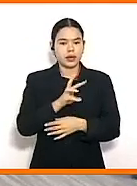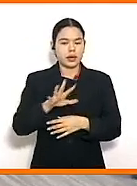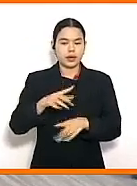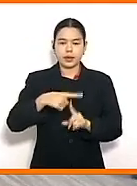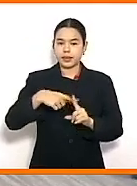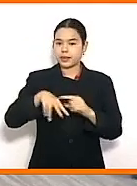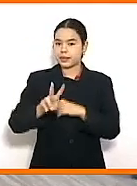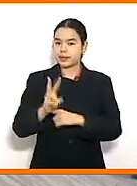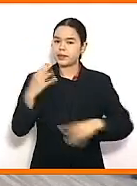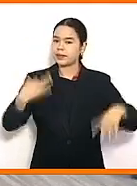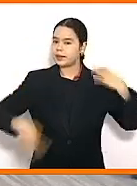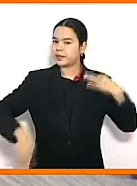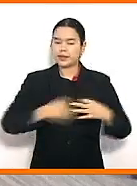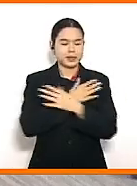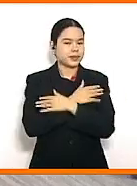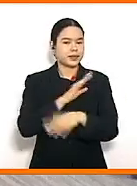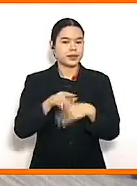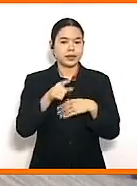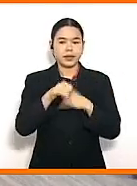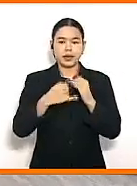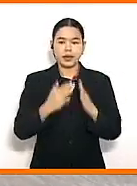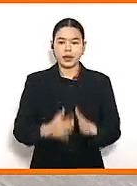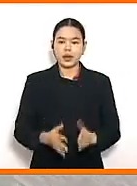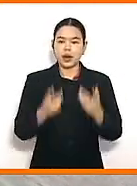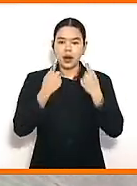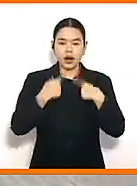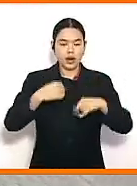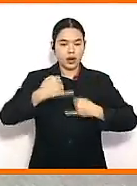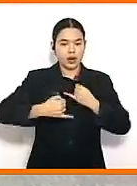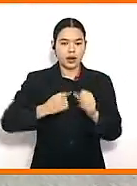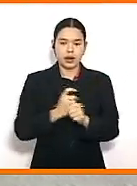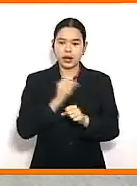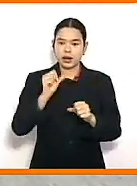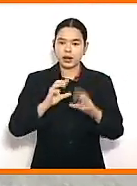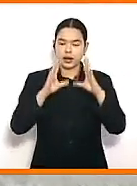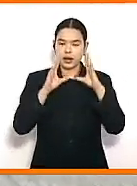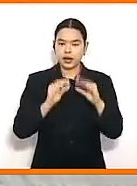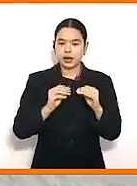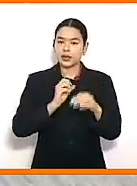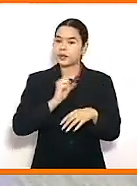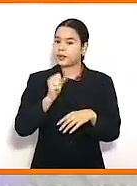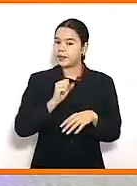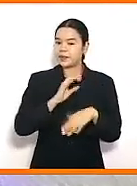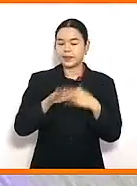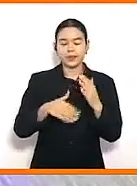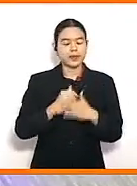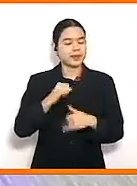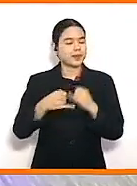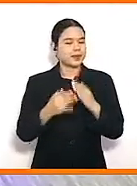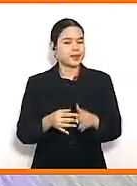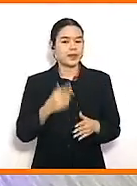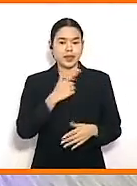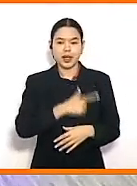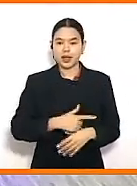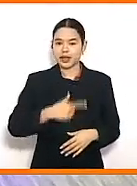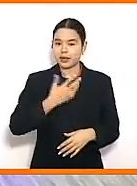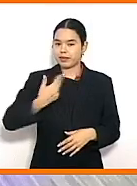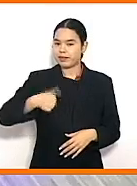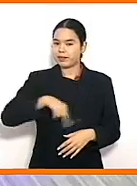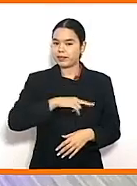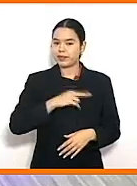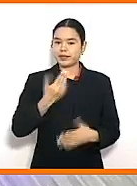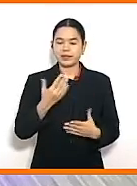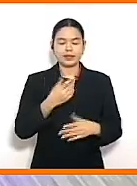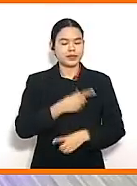más 2. ¡Felicidades a vos, jugador, que lograste ganar en esta noche! Así es, Kate, jugadores, fue todo un gusto para nosotras